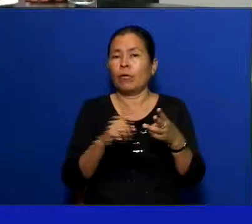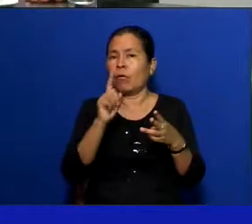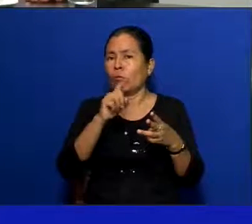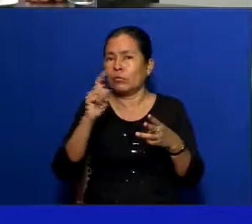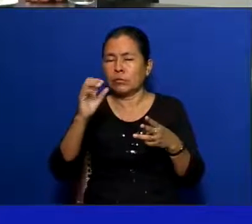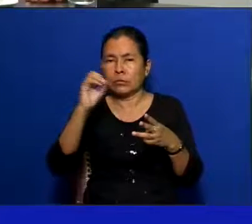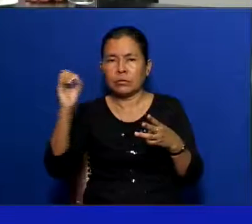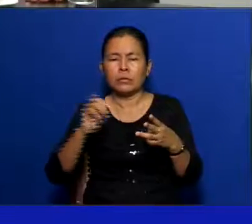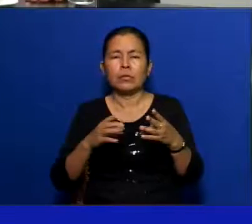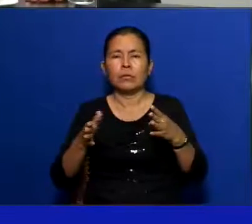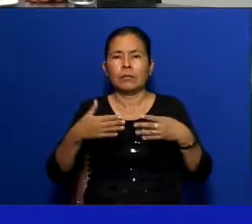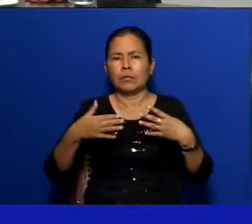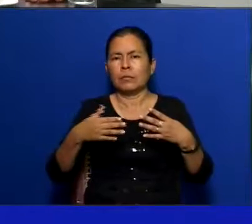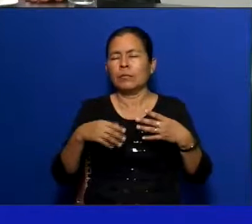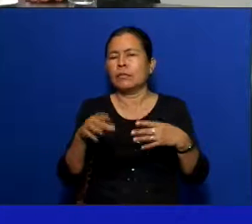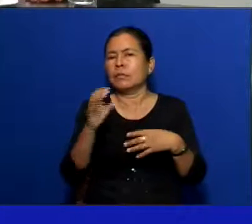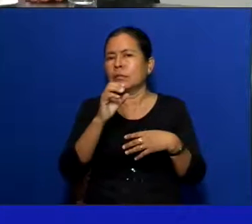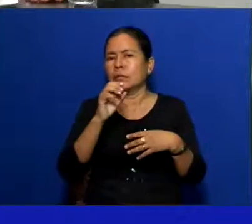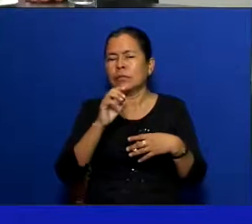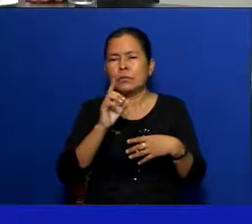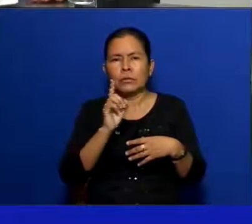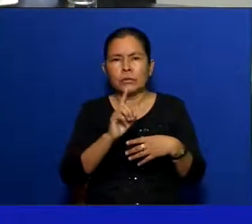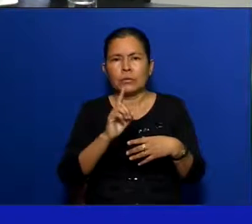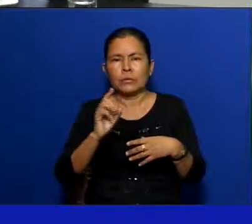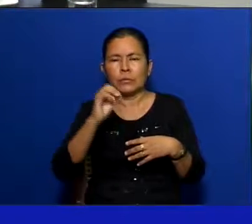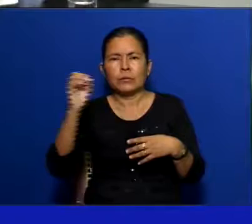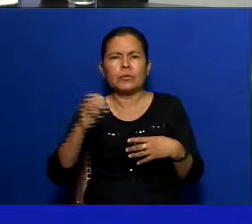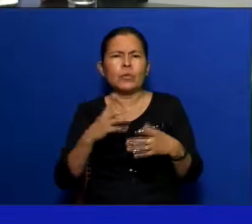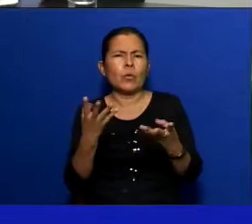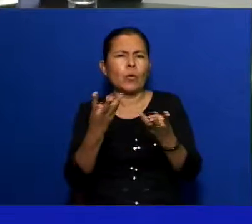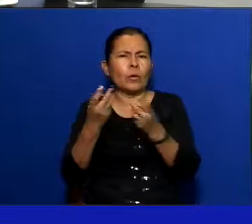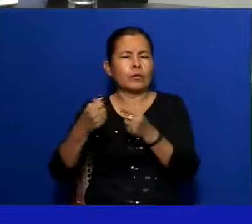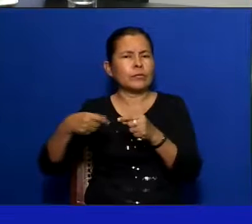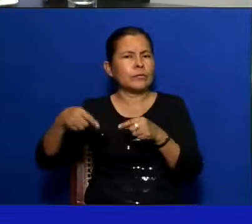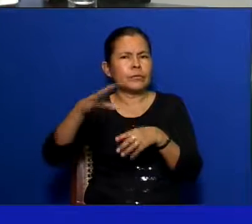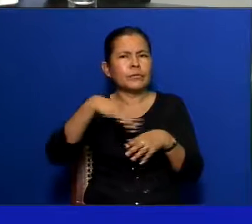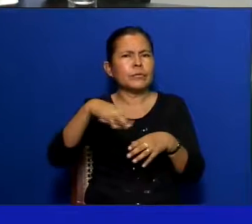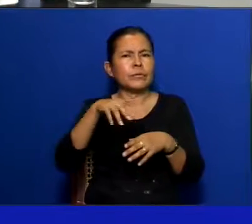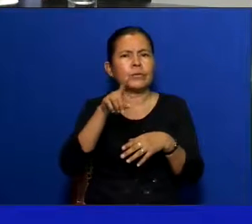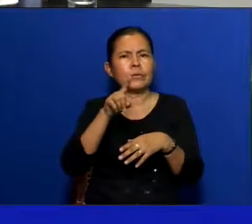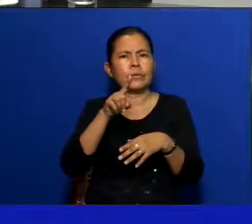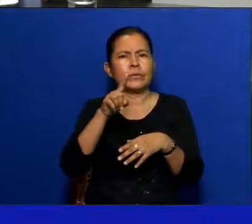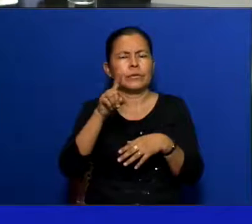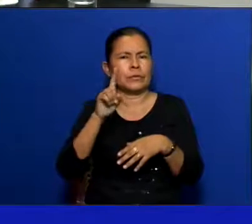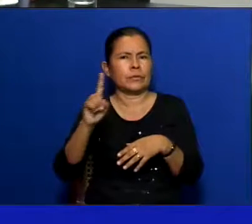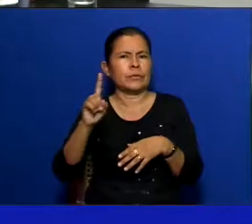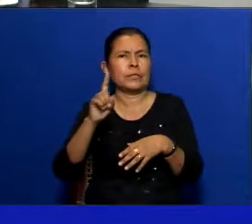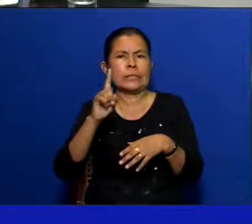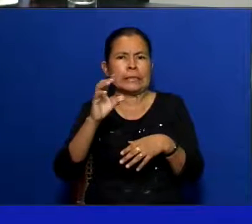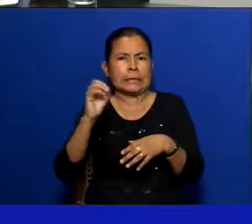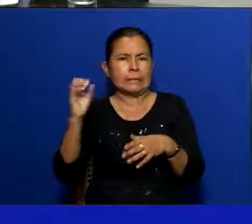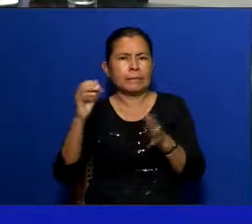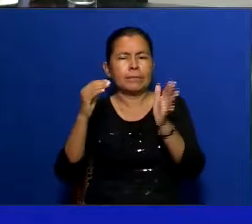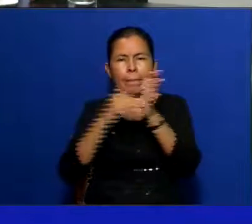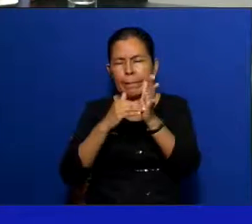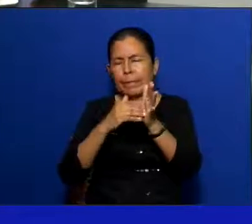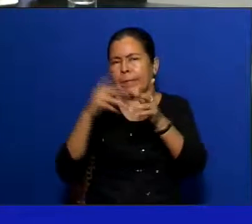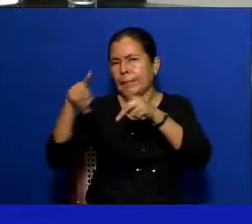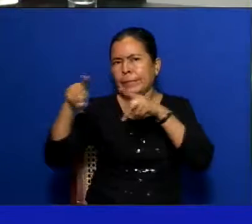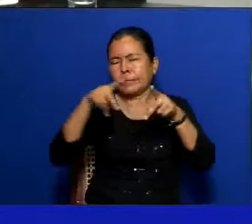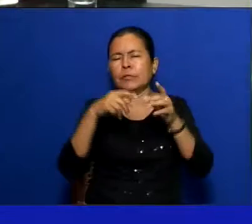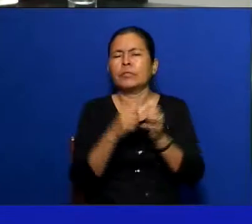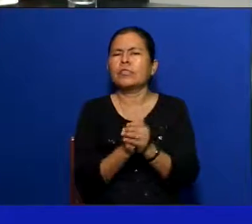11 también por 100 mil habitantes. Y fíjense que este es un dato bien interesante porque la Organización Mundial de la